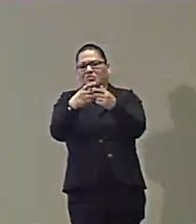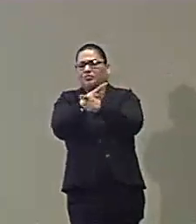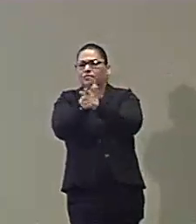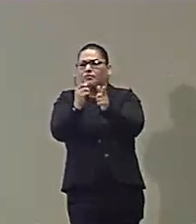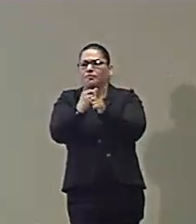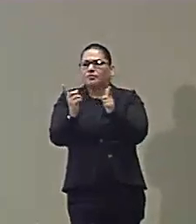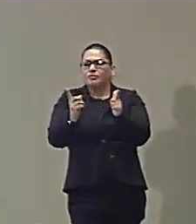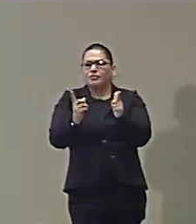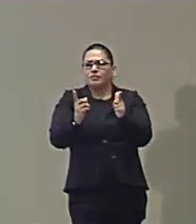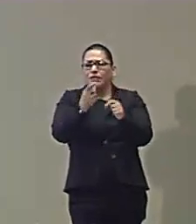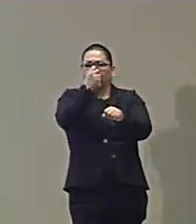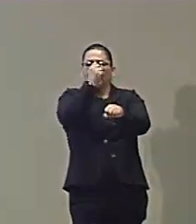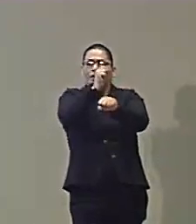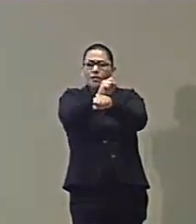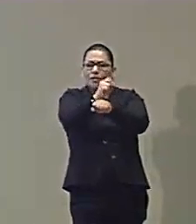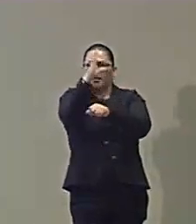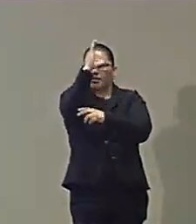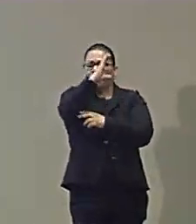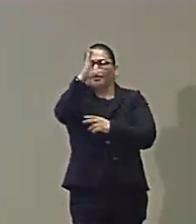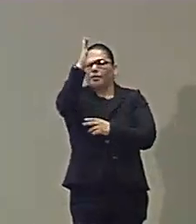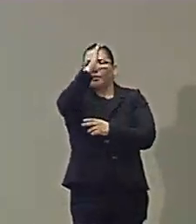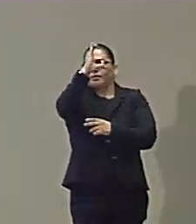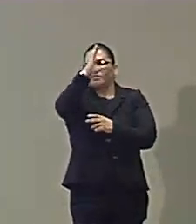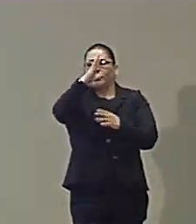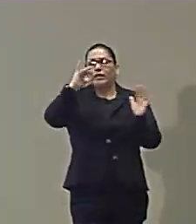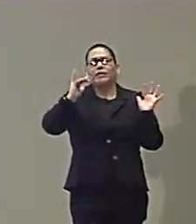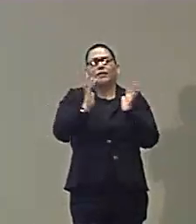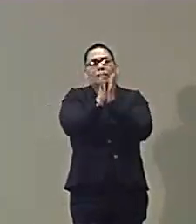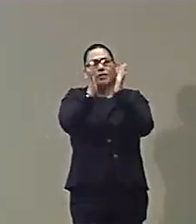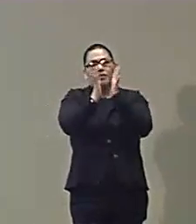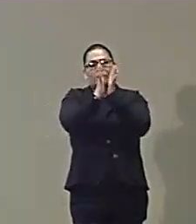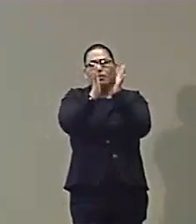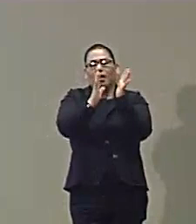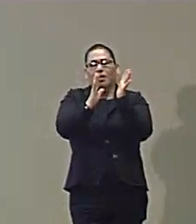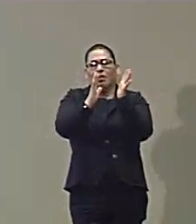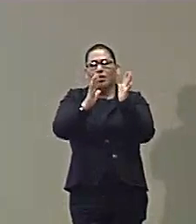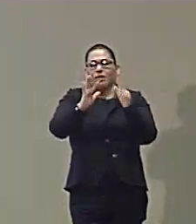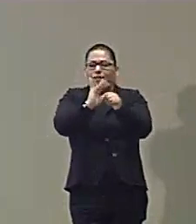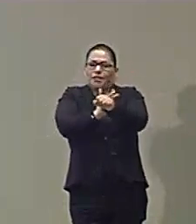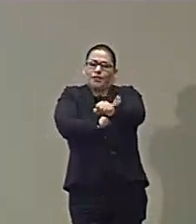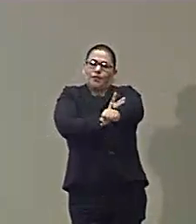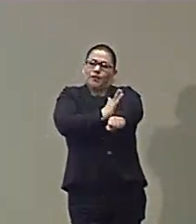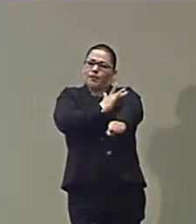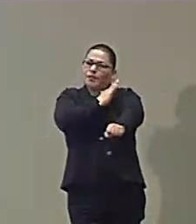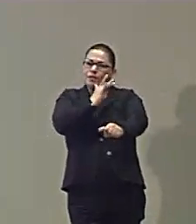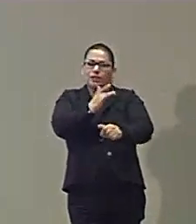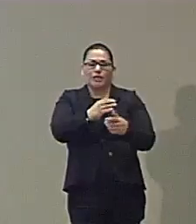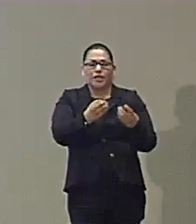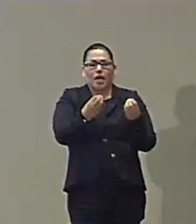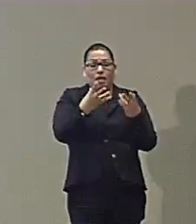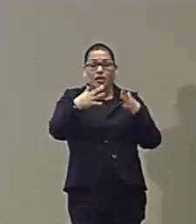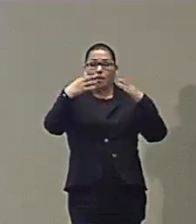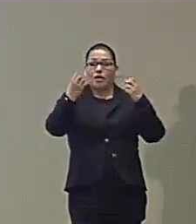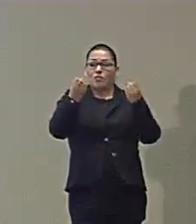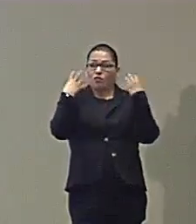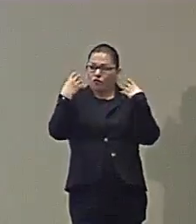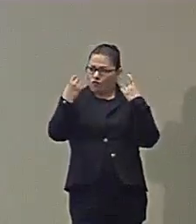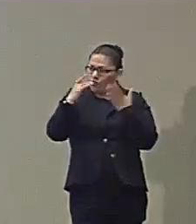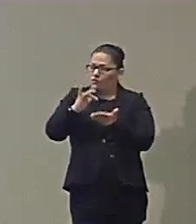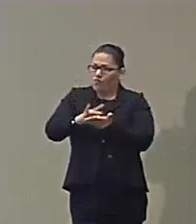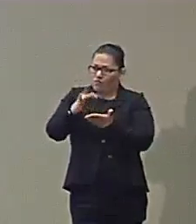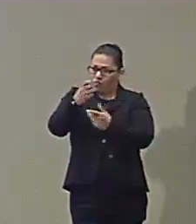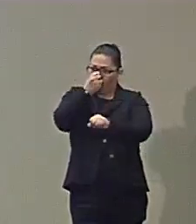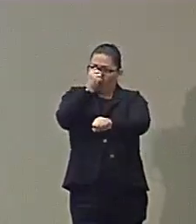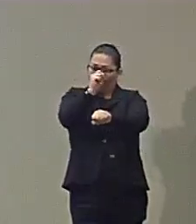en la secretaría de cultura celebramos con entusiasmo la realización de este foro señor secretario